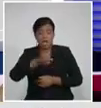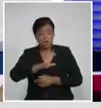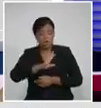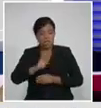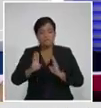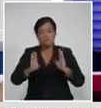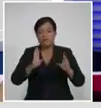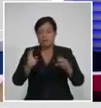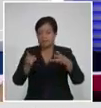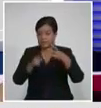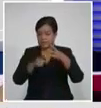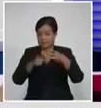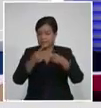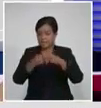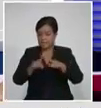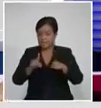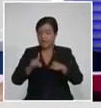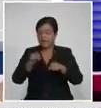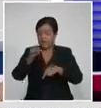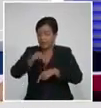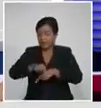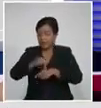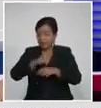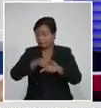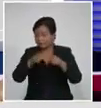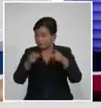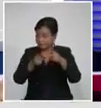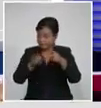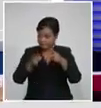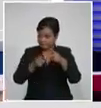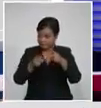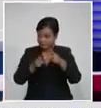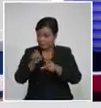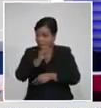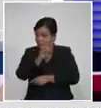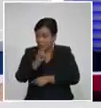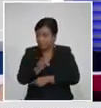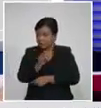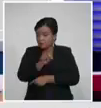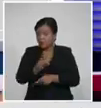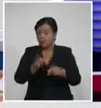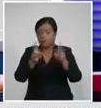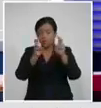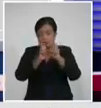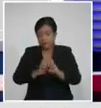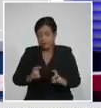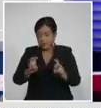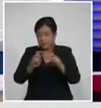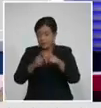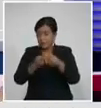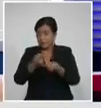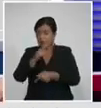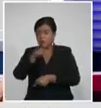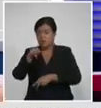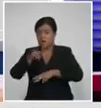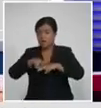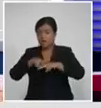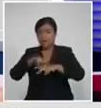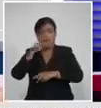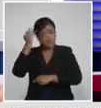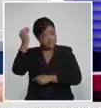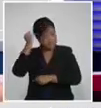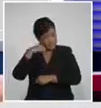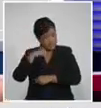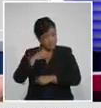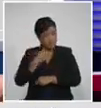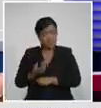antes de abundar en la intervención, los estudios de intervención, porque incluso muchos habaneros saben que les corresponde un